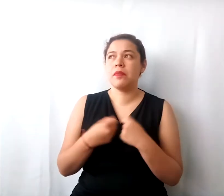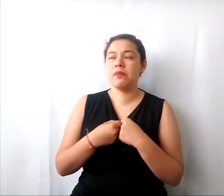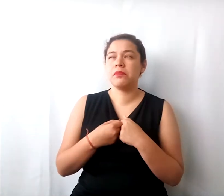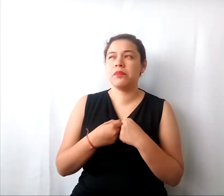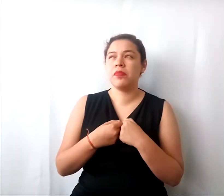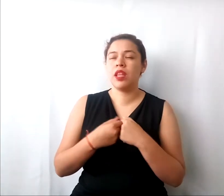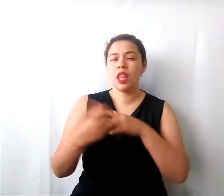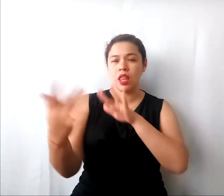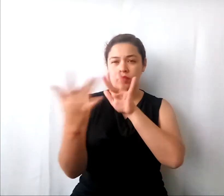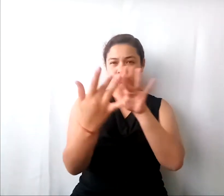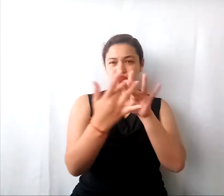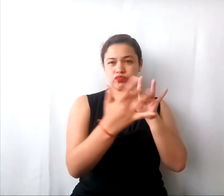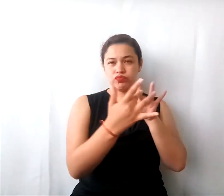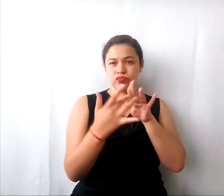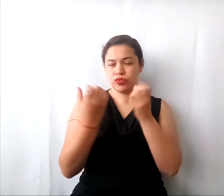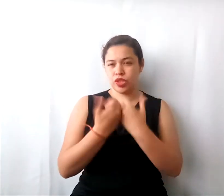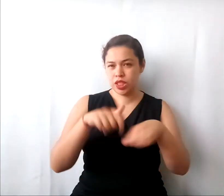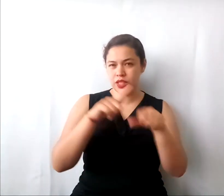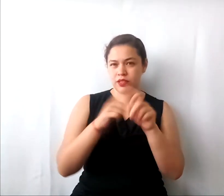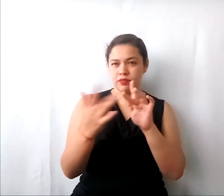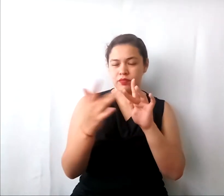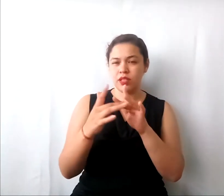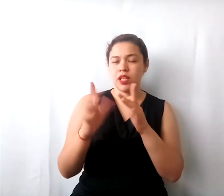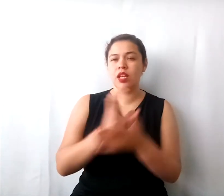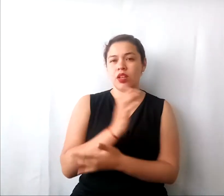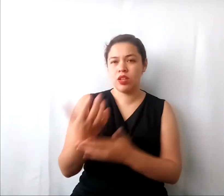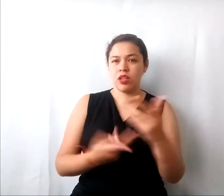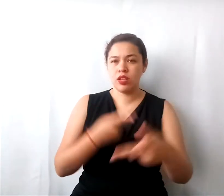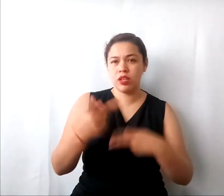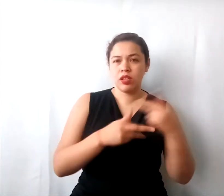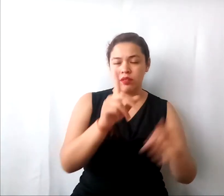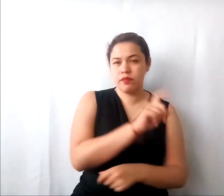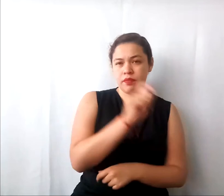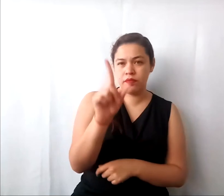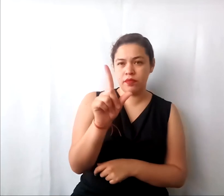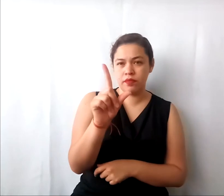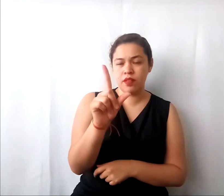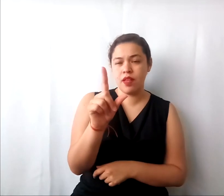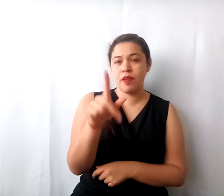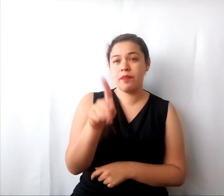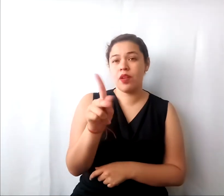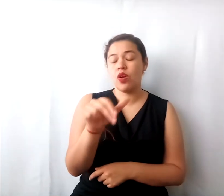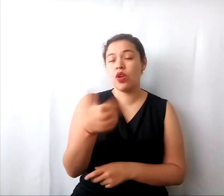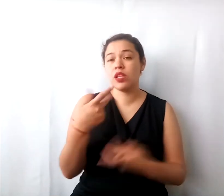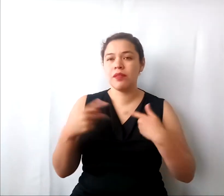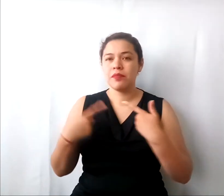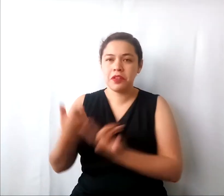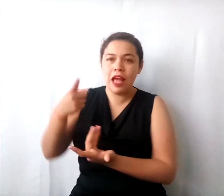sociales y tenemos un contrato de prestación de servicios profesionales, pero tiene a otras personas